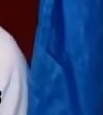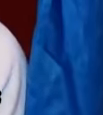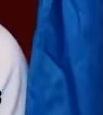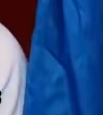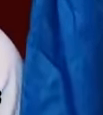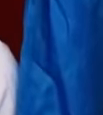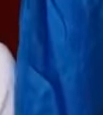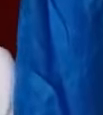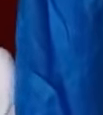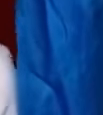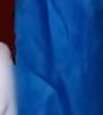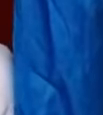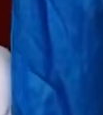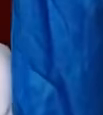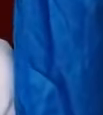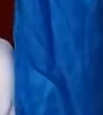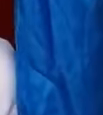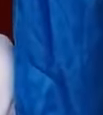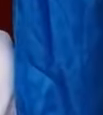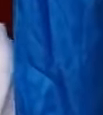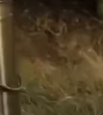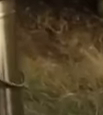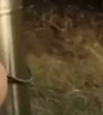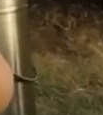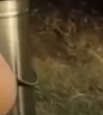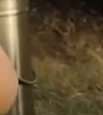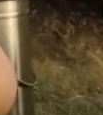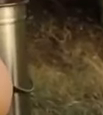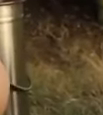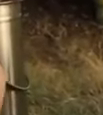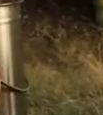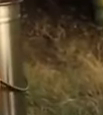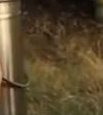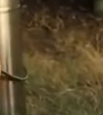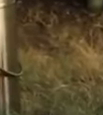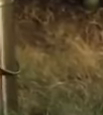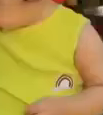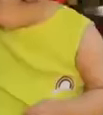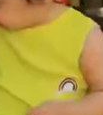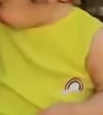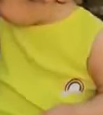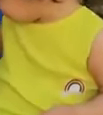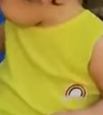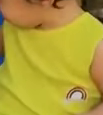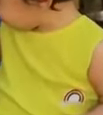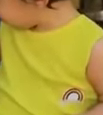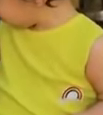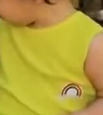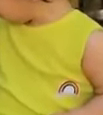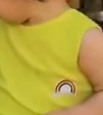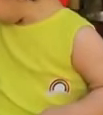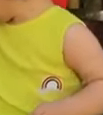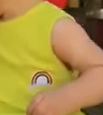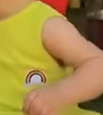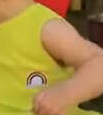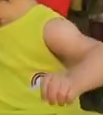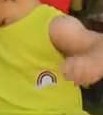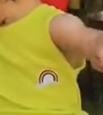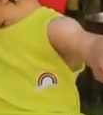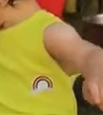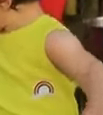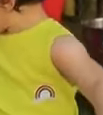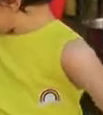te afeitas y no te ven las patillas. Y mamá va a trabajar y a veces ni